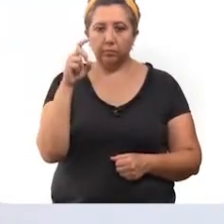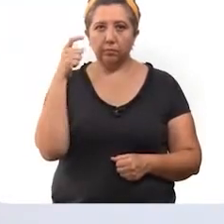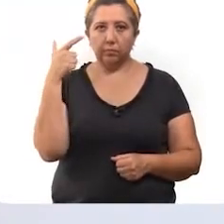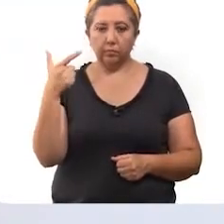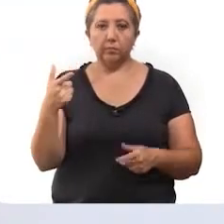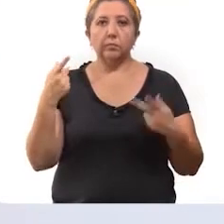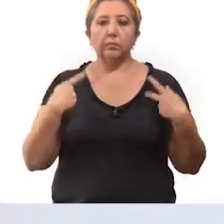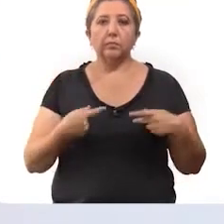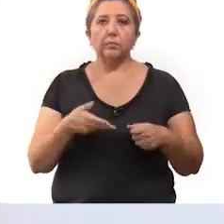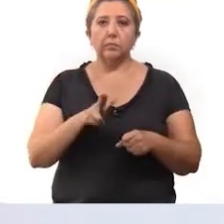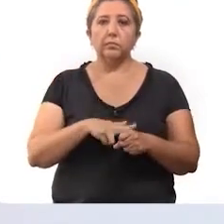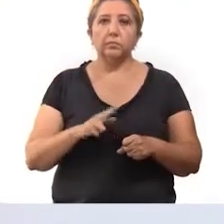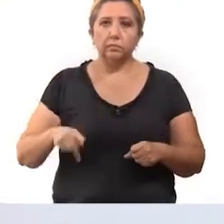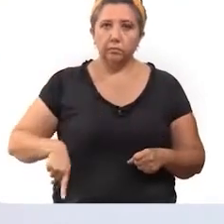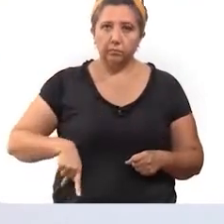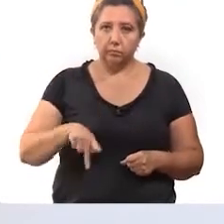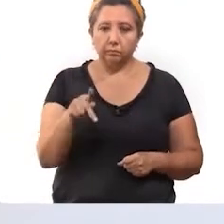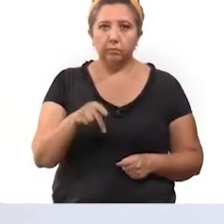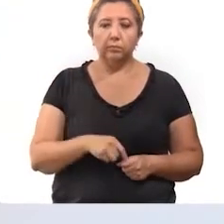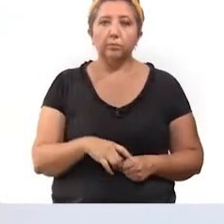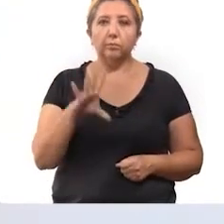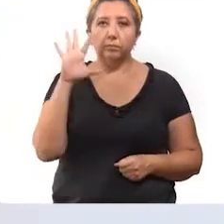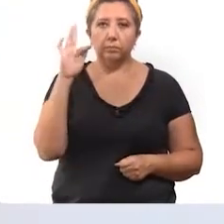337 pacientes en hospitales públicos.